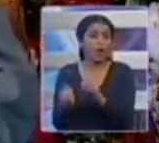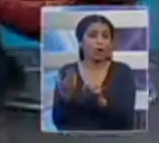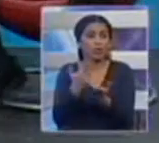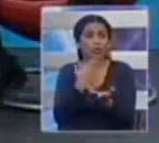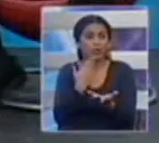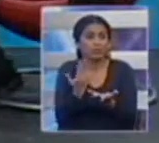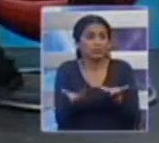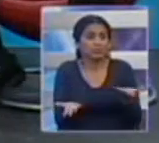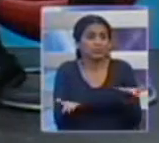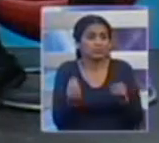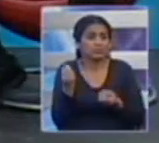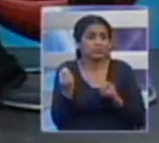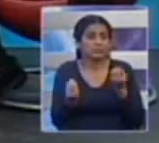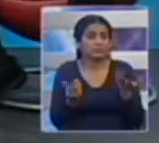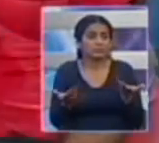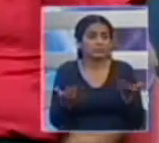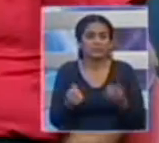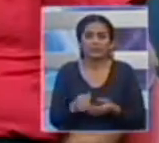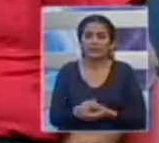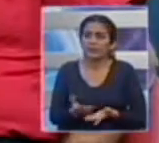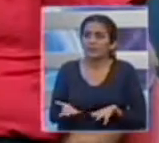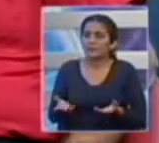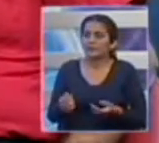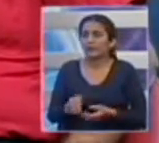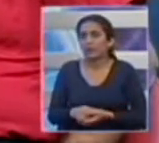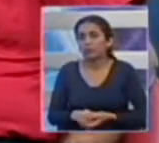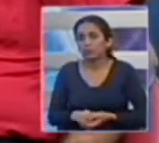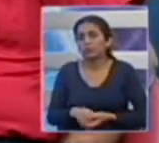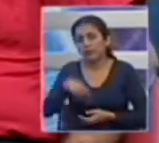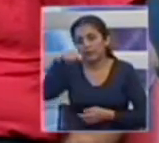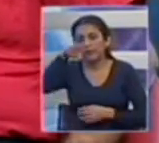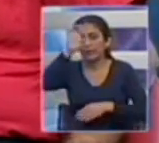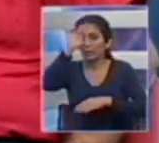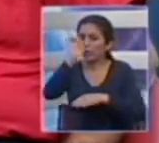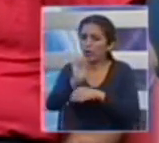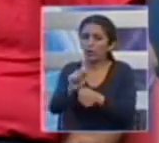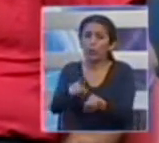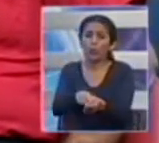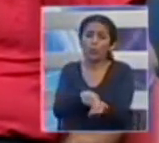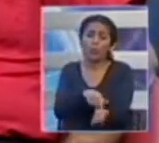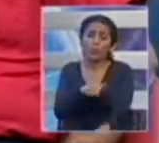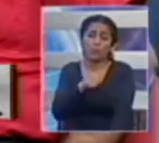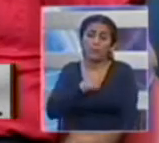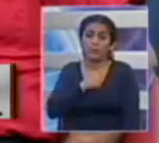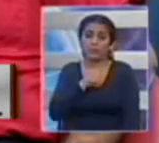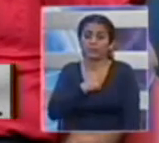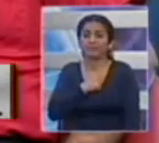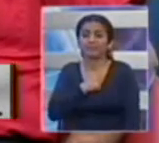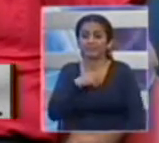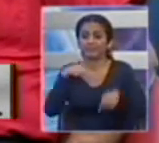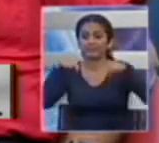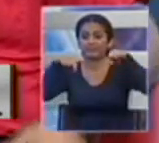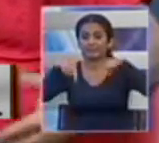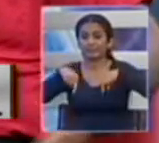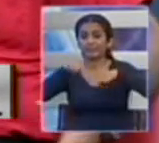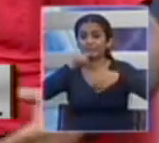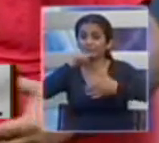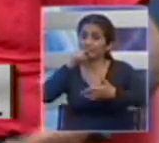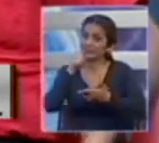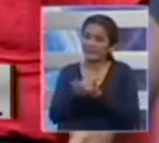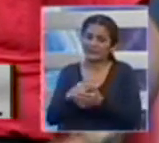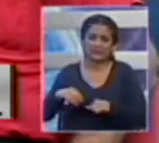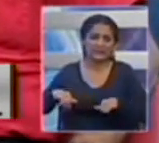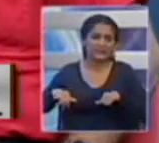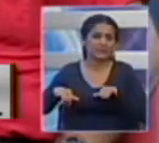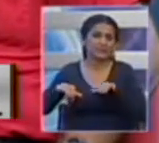¿no? Como usted lo dijo, es una tradición, es muy difícil, está arraigado prácticamente en una costumbre, en